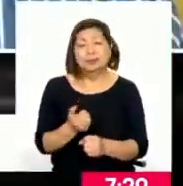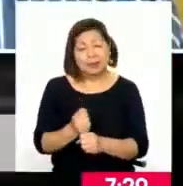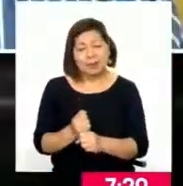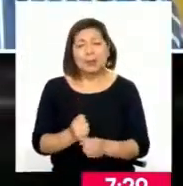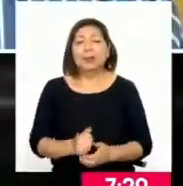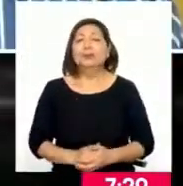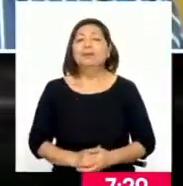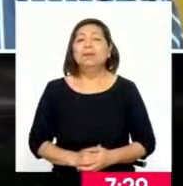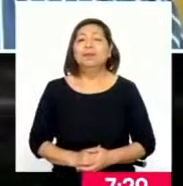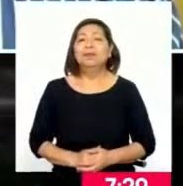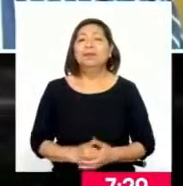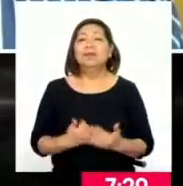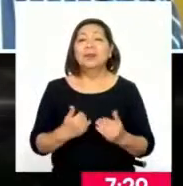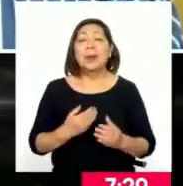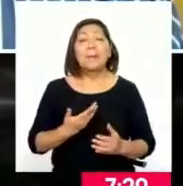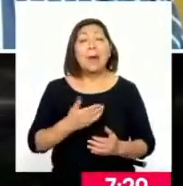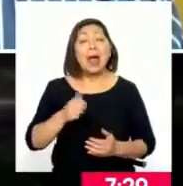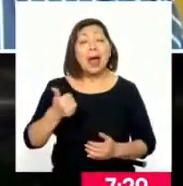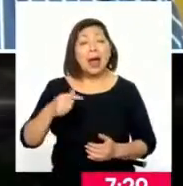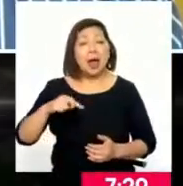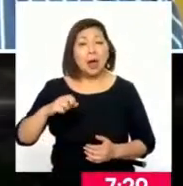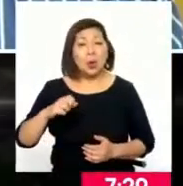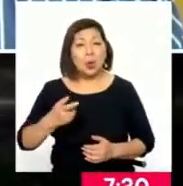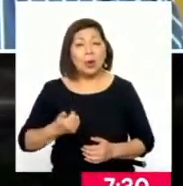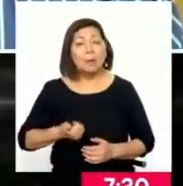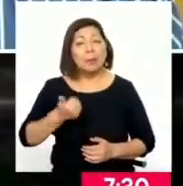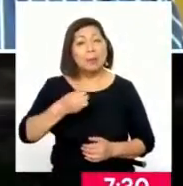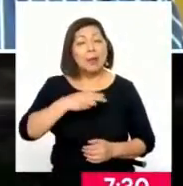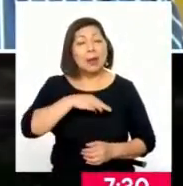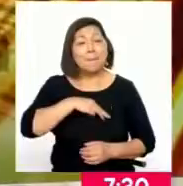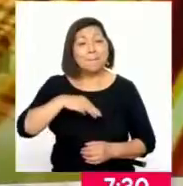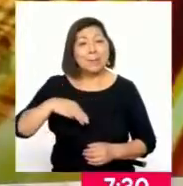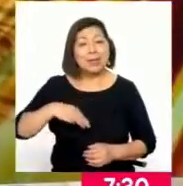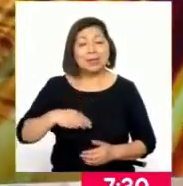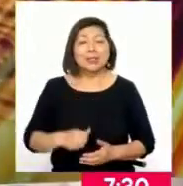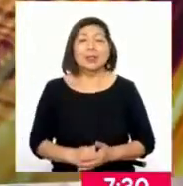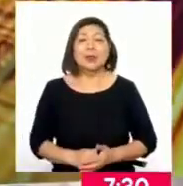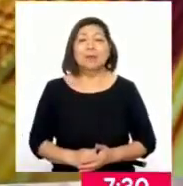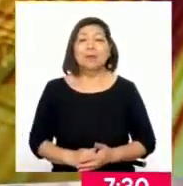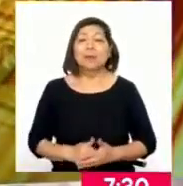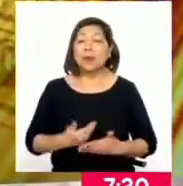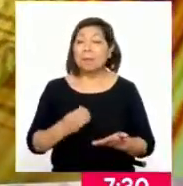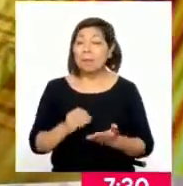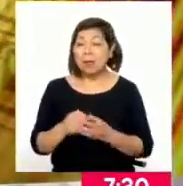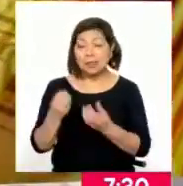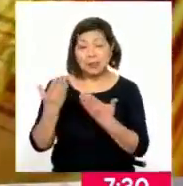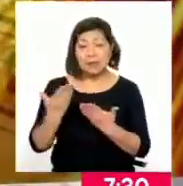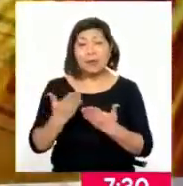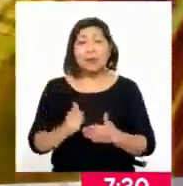Muchas gracias. Hemos estado conversando con Pedro Angulo Arana, jefe del gabinete ministerial. Seguimos con más información precisa.